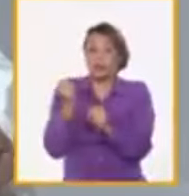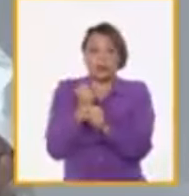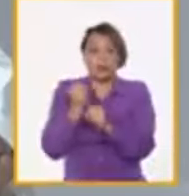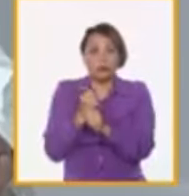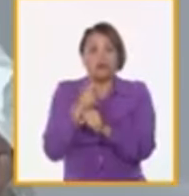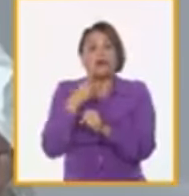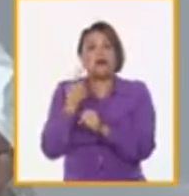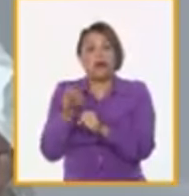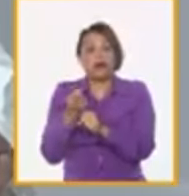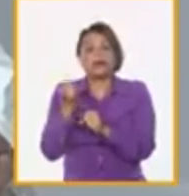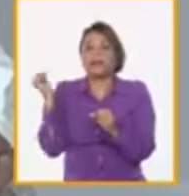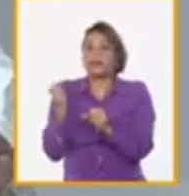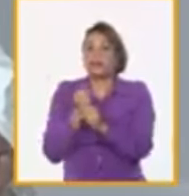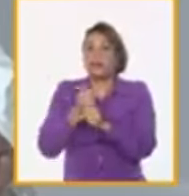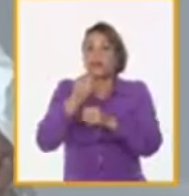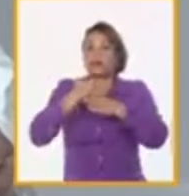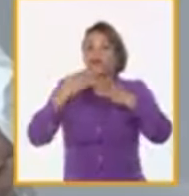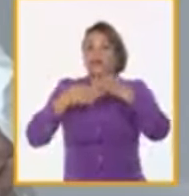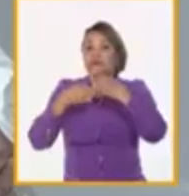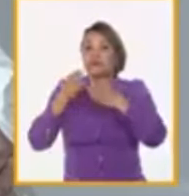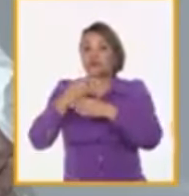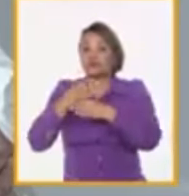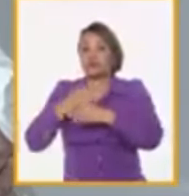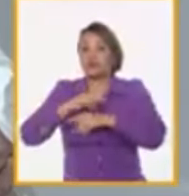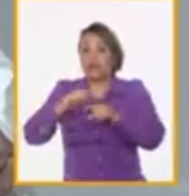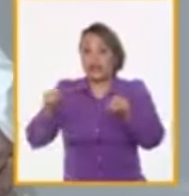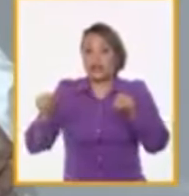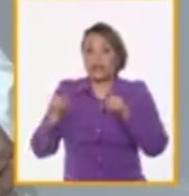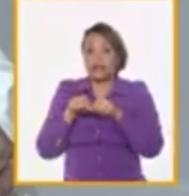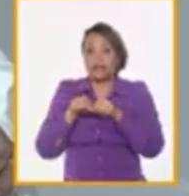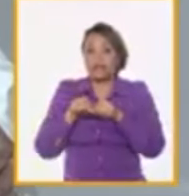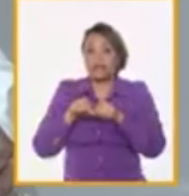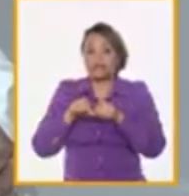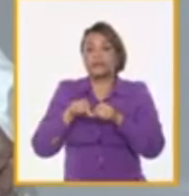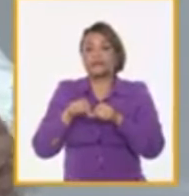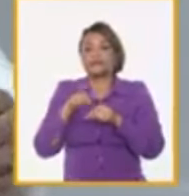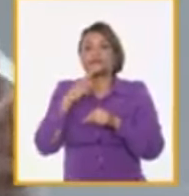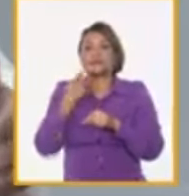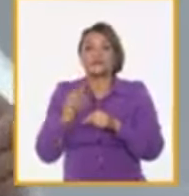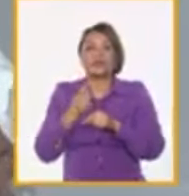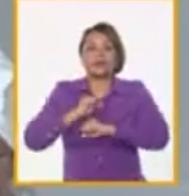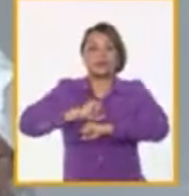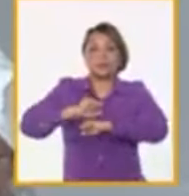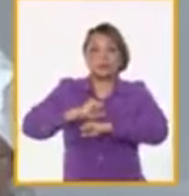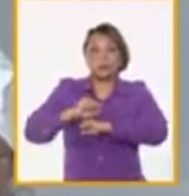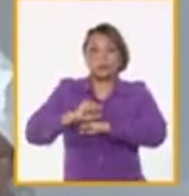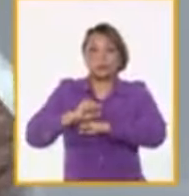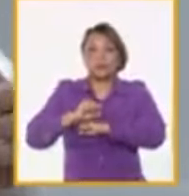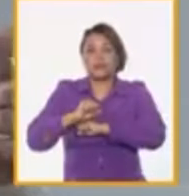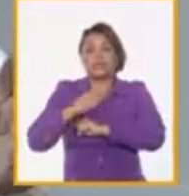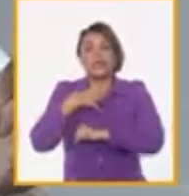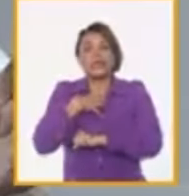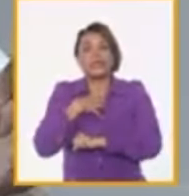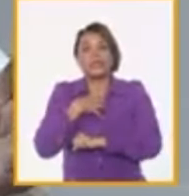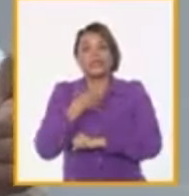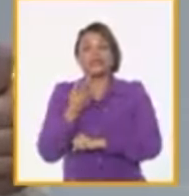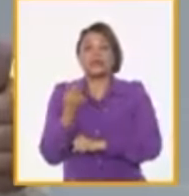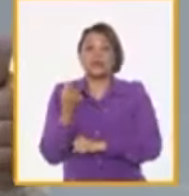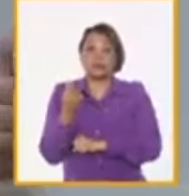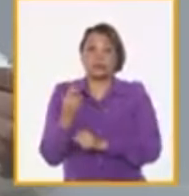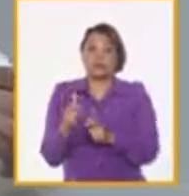inversión que es en la planta potabilizadora, que tiene un peso